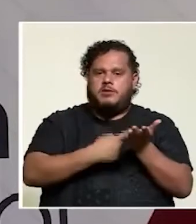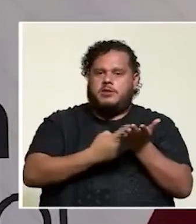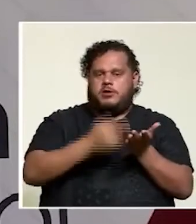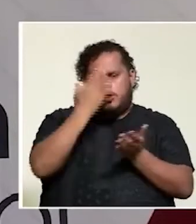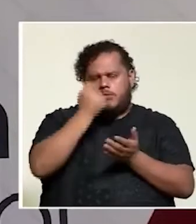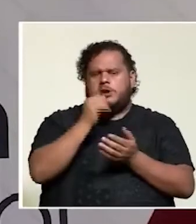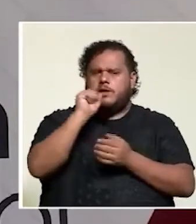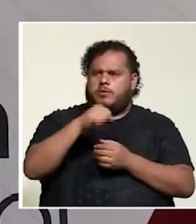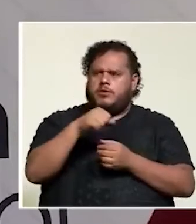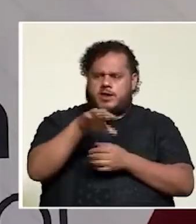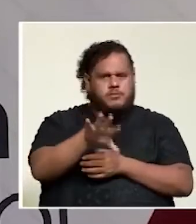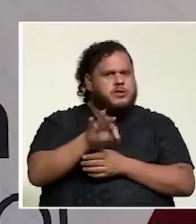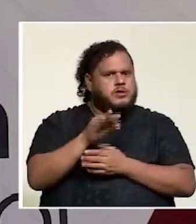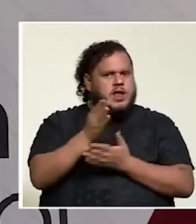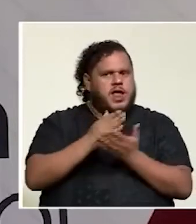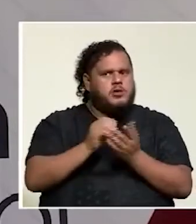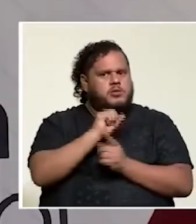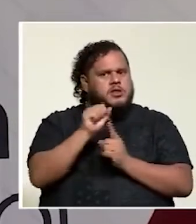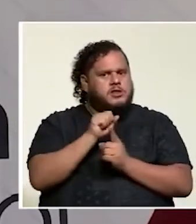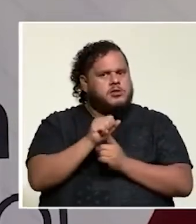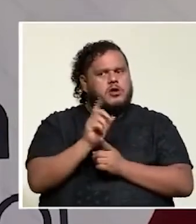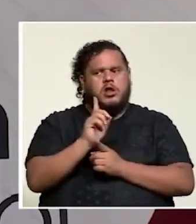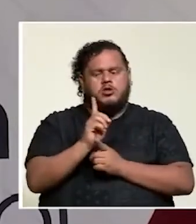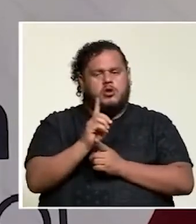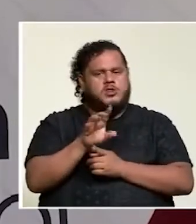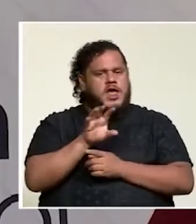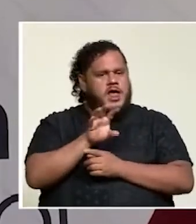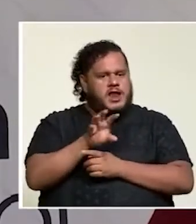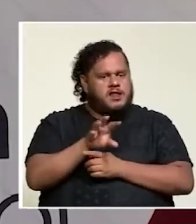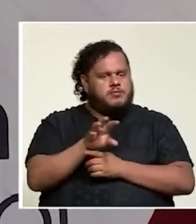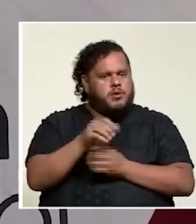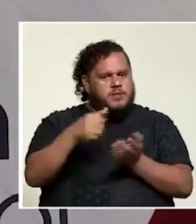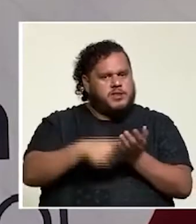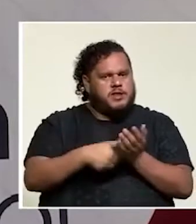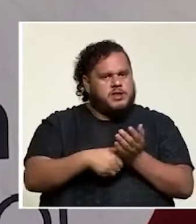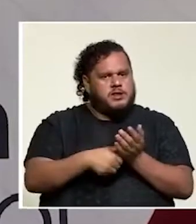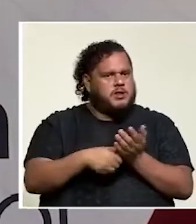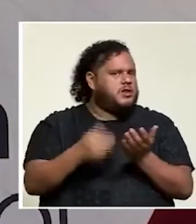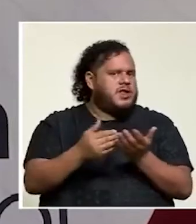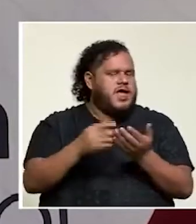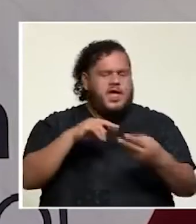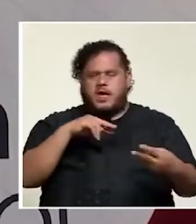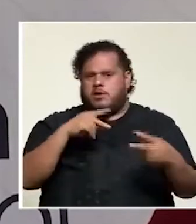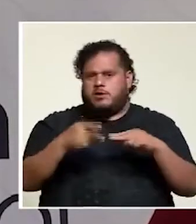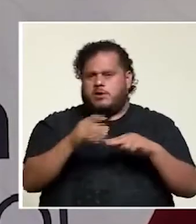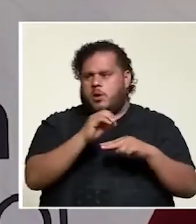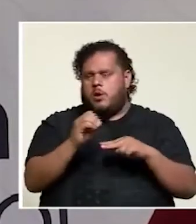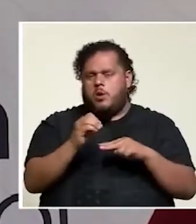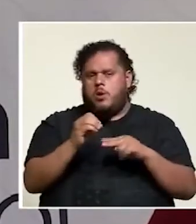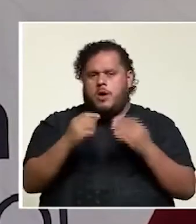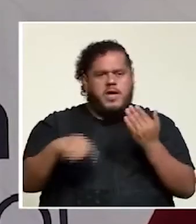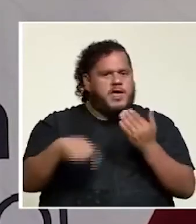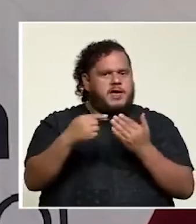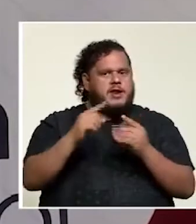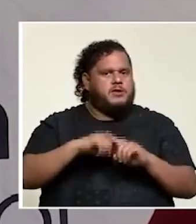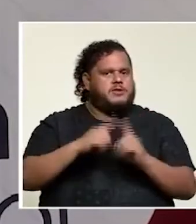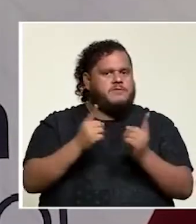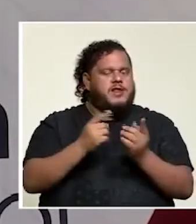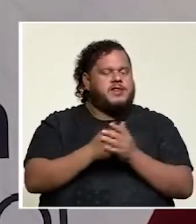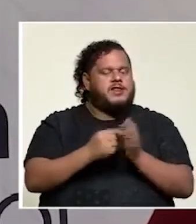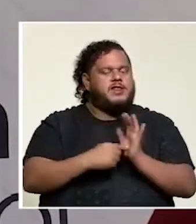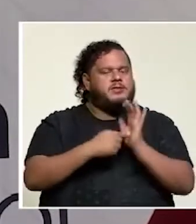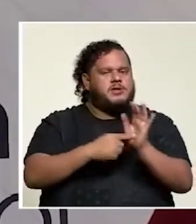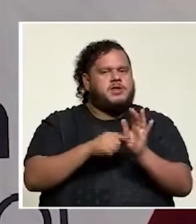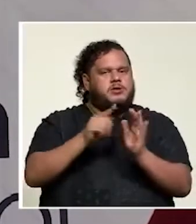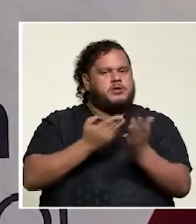podríamos encontrarnos en algunas situaciones en que las propias candidaturas incurren o en contradicciones o en grados diferentes de presentación